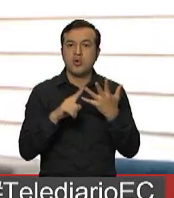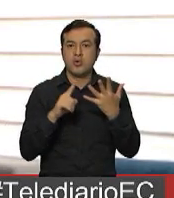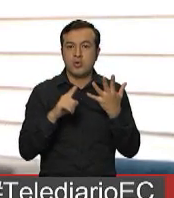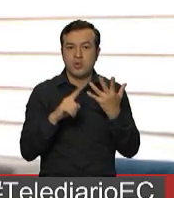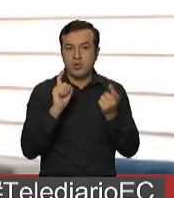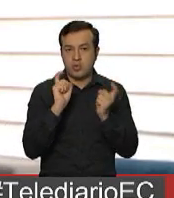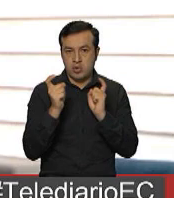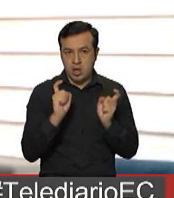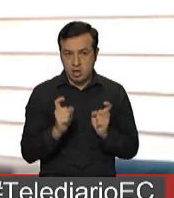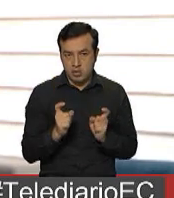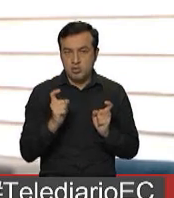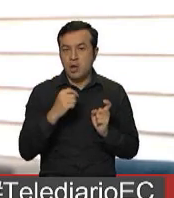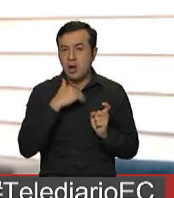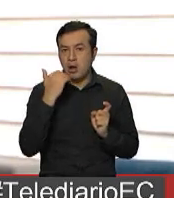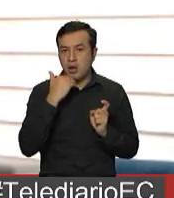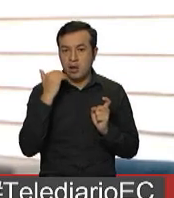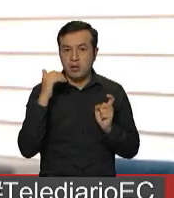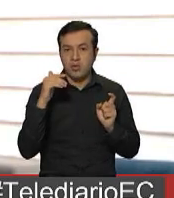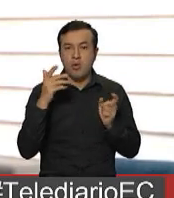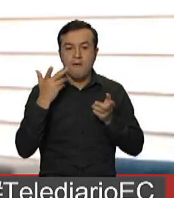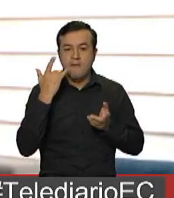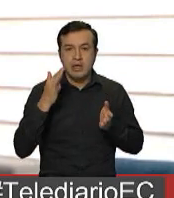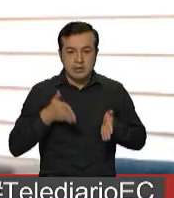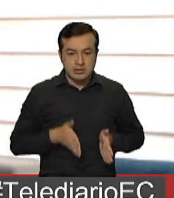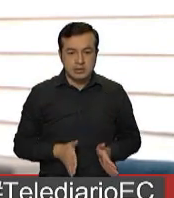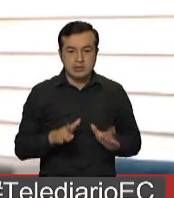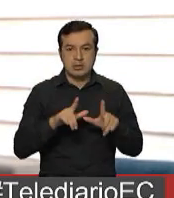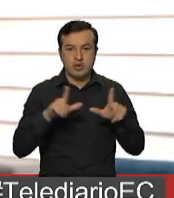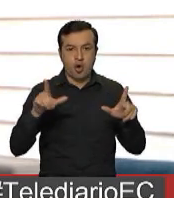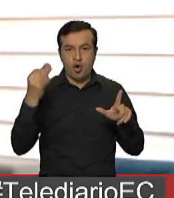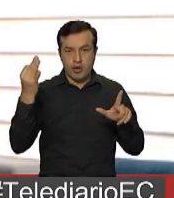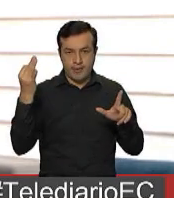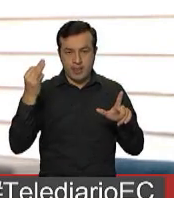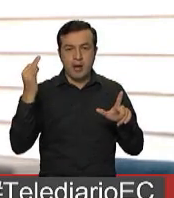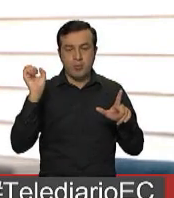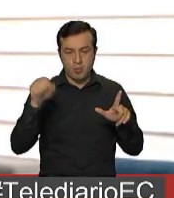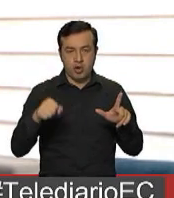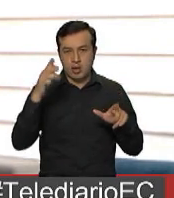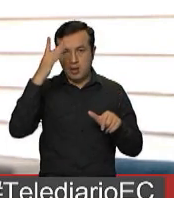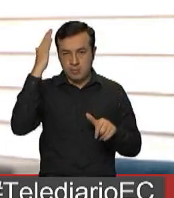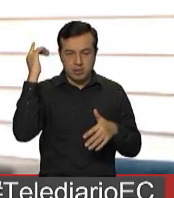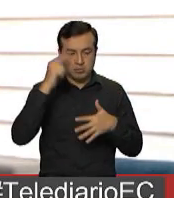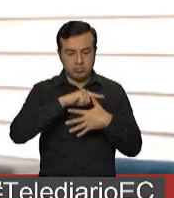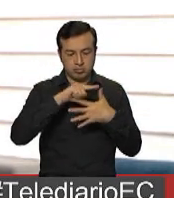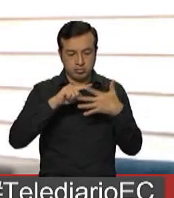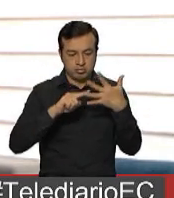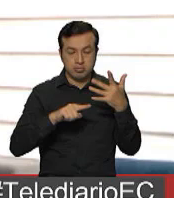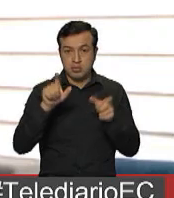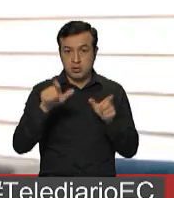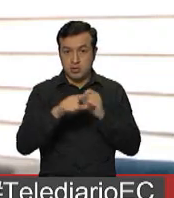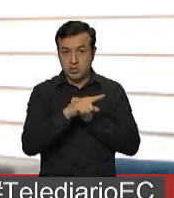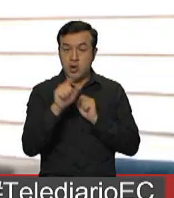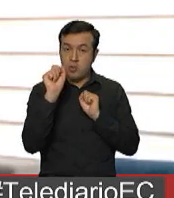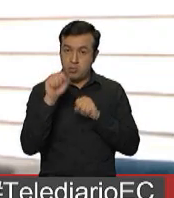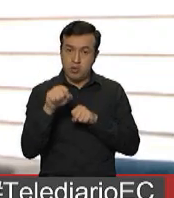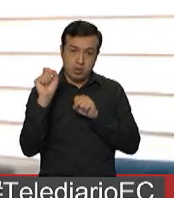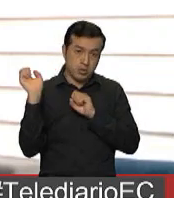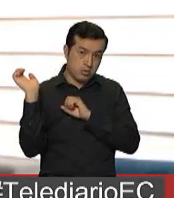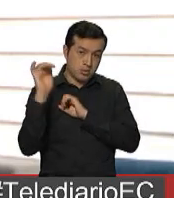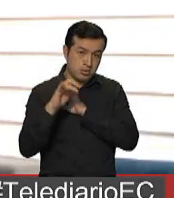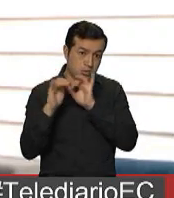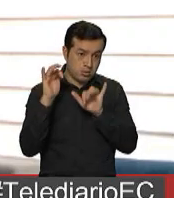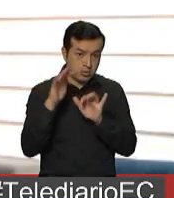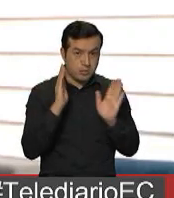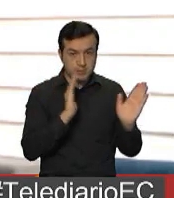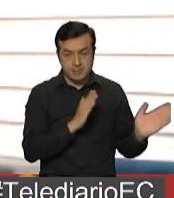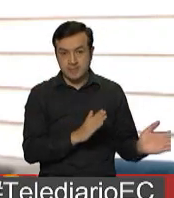y de partidas íntegras está disponible también en el semáforo amarillo para que toda la ciudadanía pueda justamente realizar